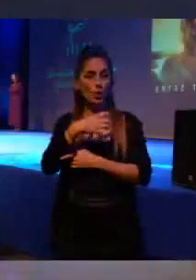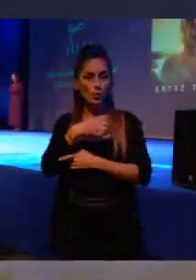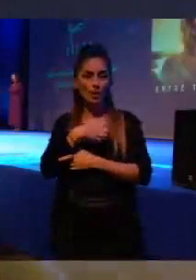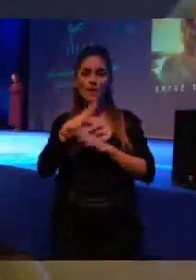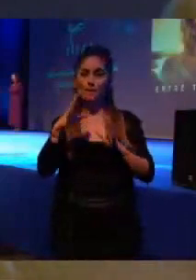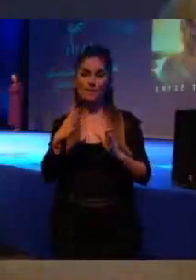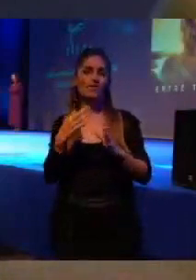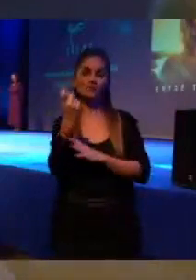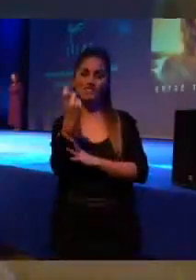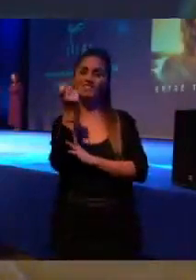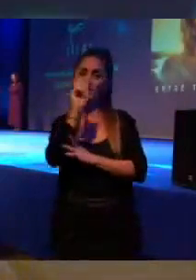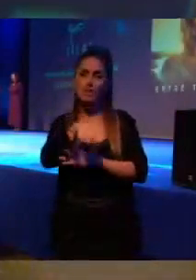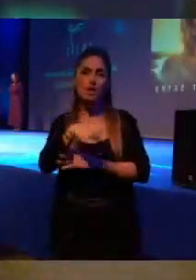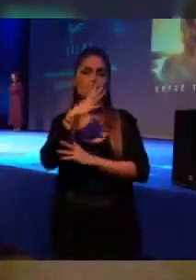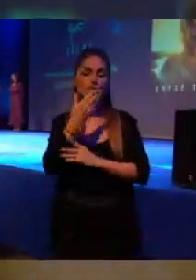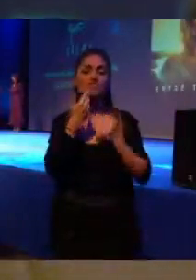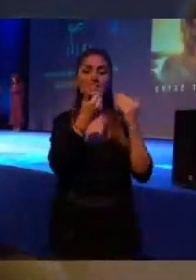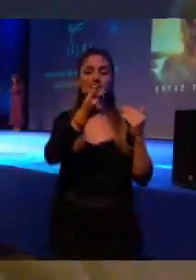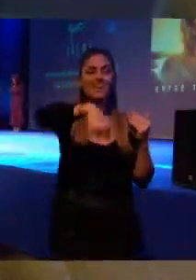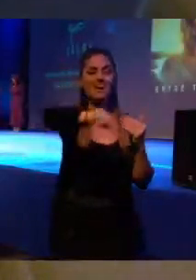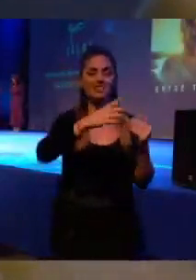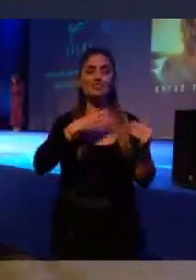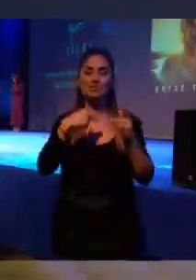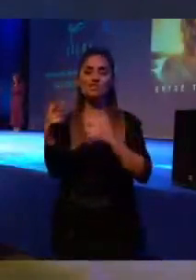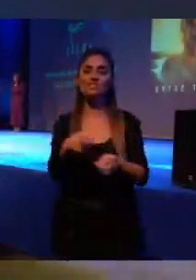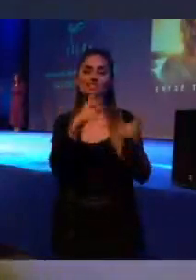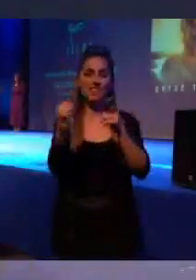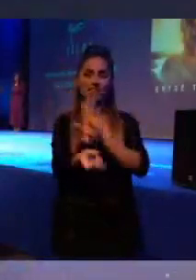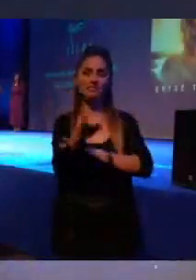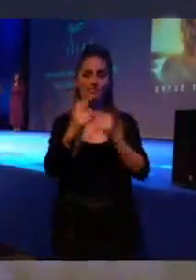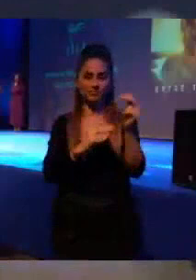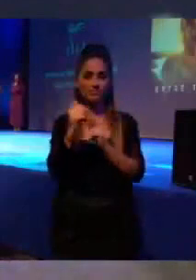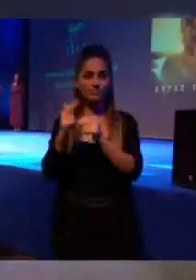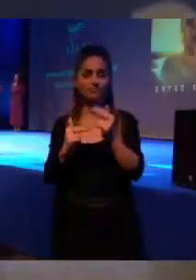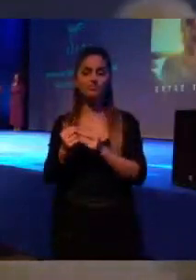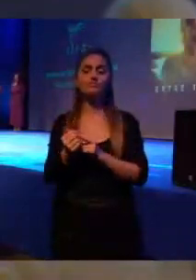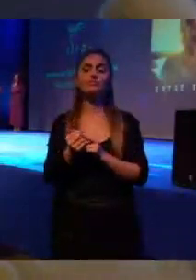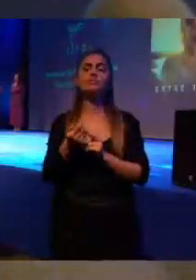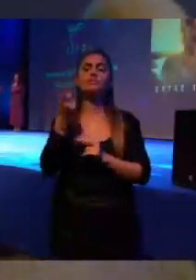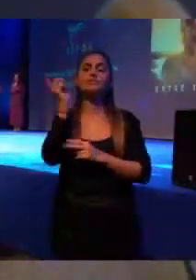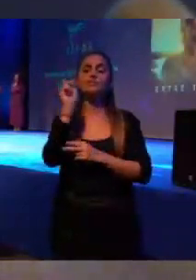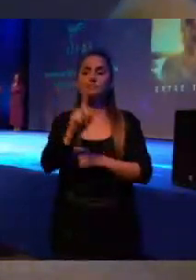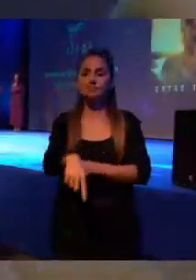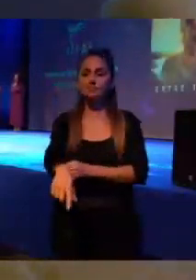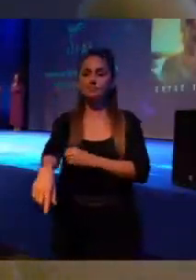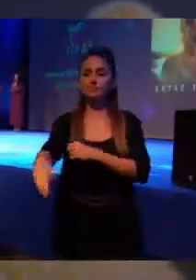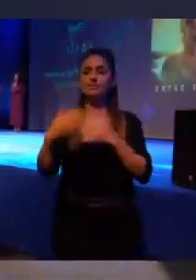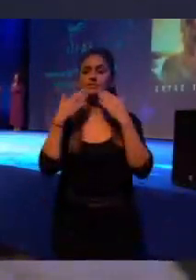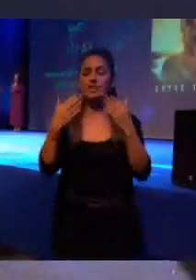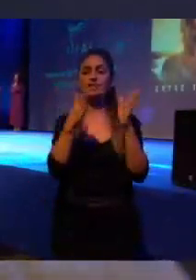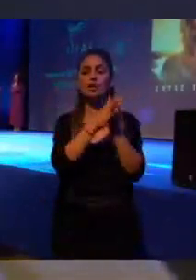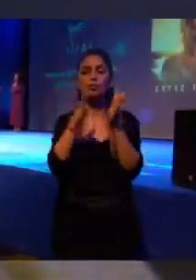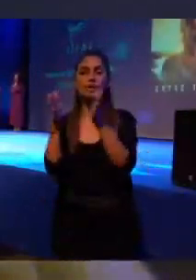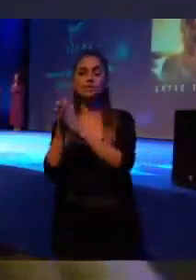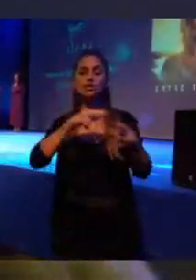todo el equipo de guión también de Tres Media no hubiéramos podido hacer esta serie, os lo aseguro. Y, por supuesto, y sobre todo a mis dos compañeros